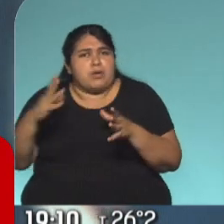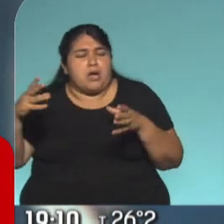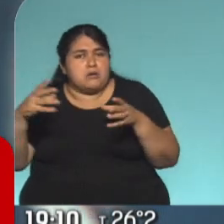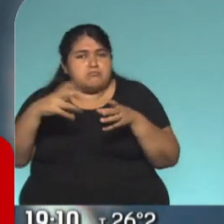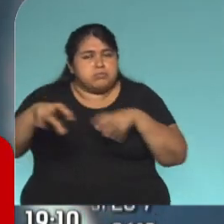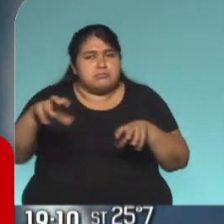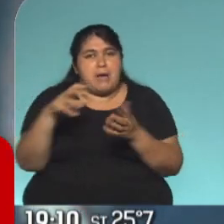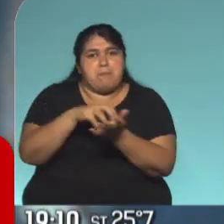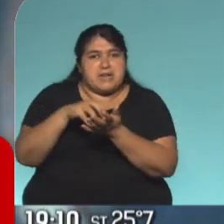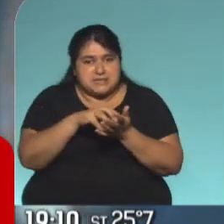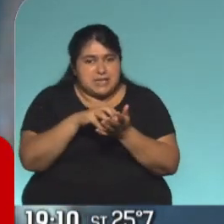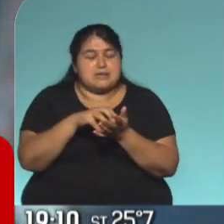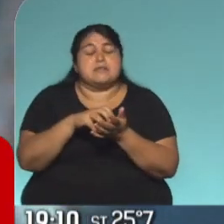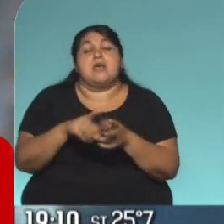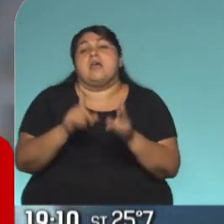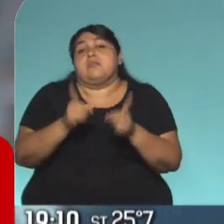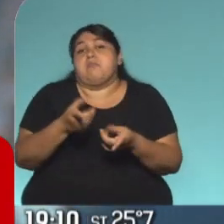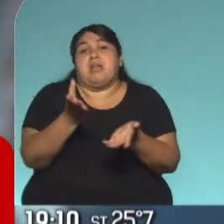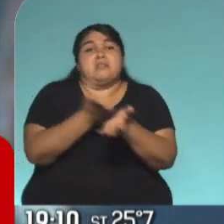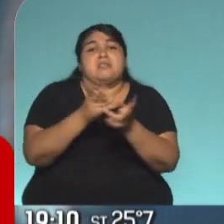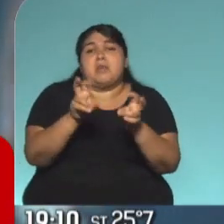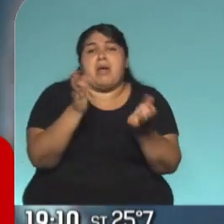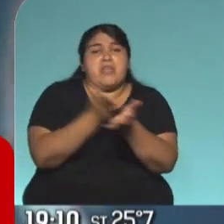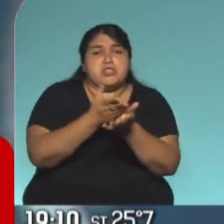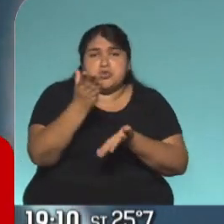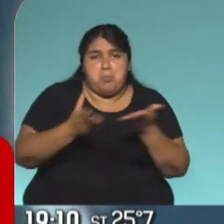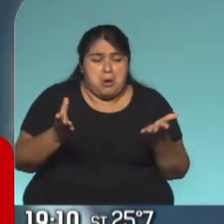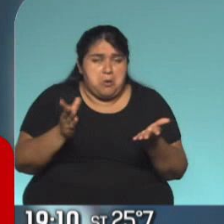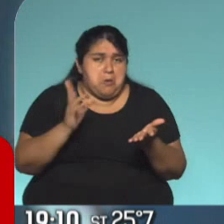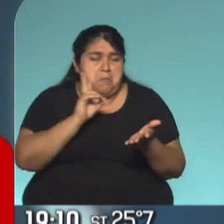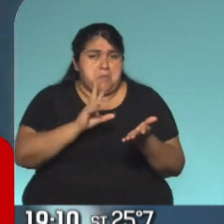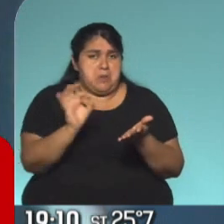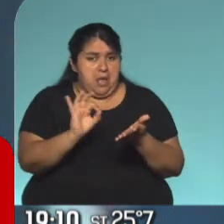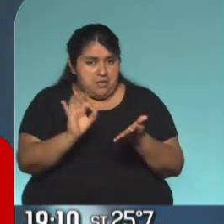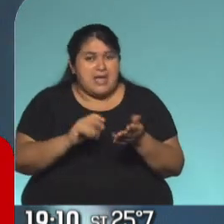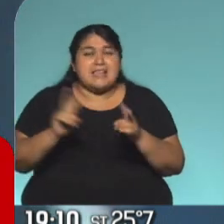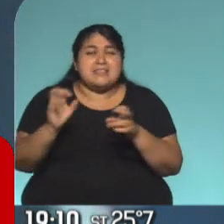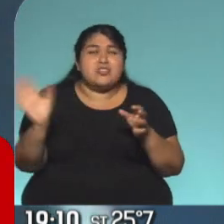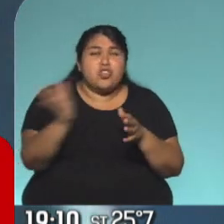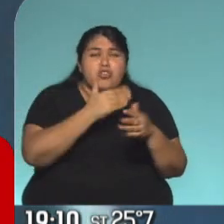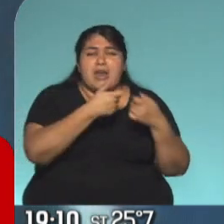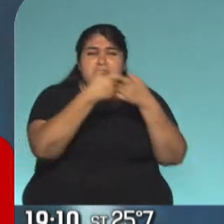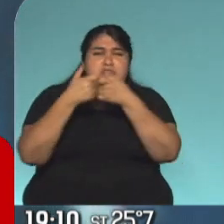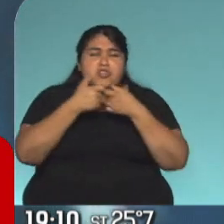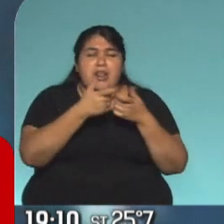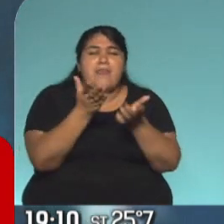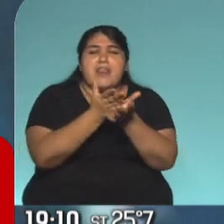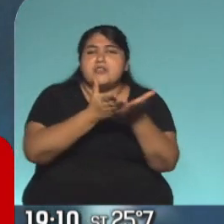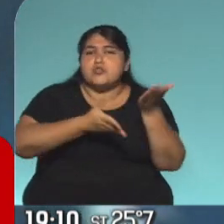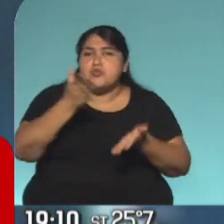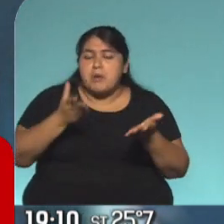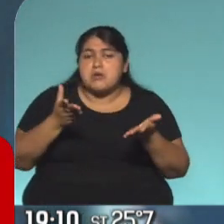privatizaciones. Ni hablar en materia de derechos humanos. Hoy, por ejemplo, vimos que todas las organizaciones de derechos humanos en forma